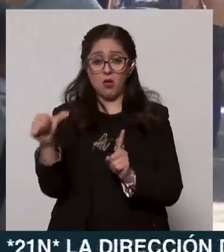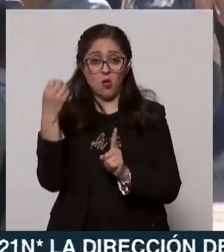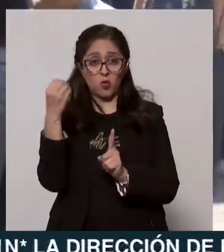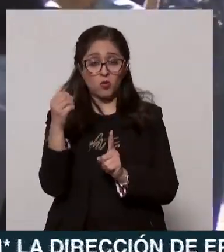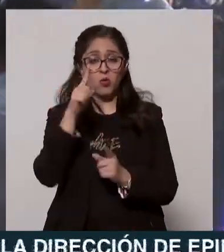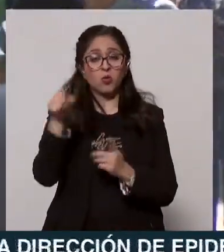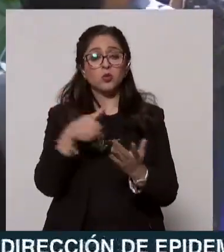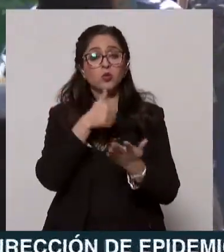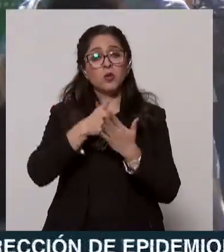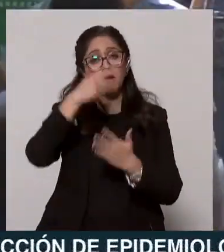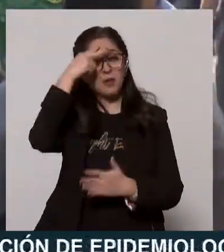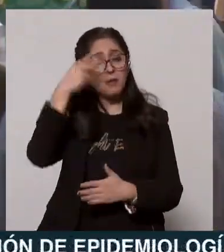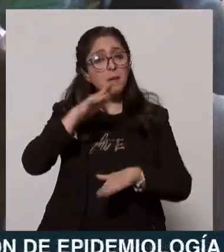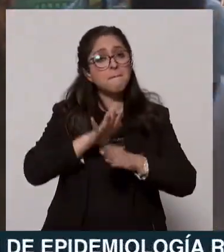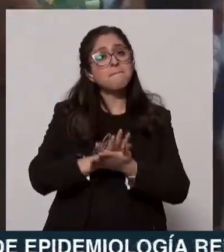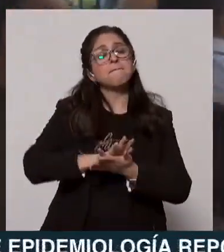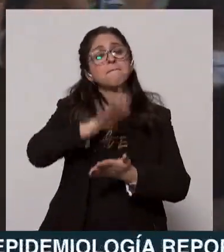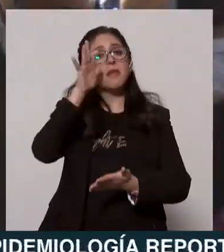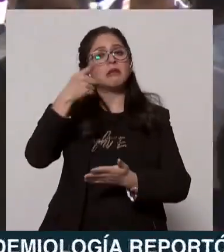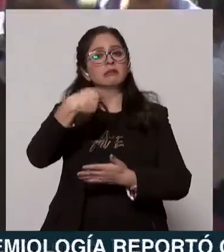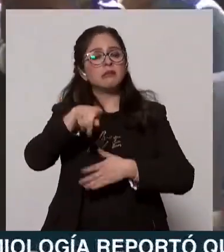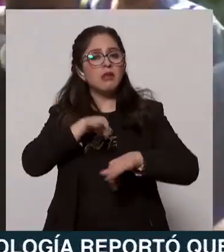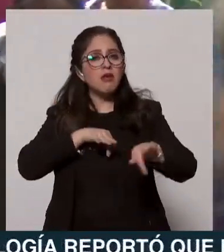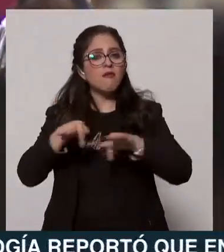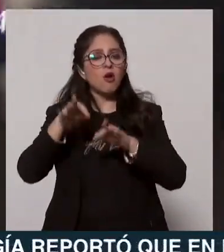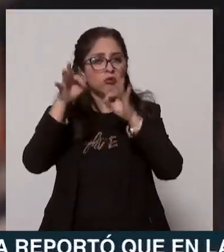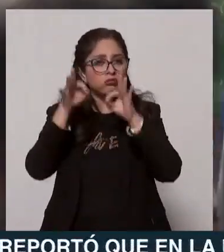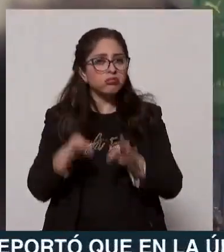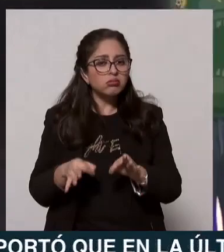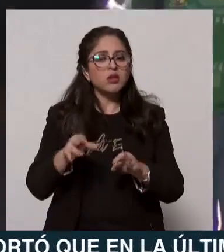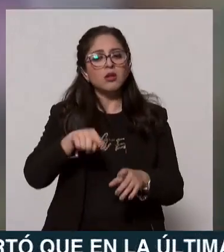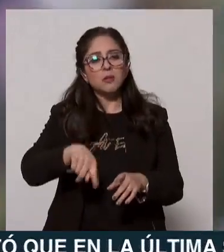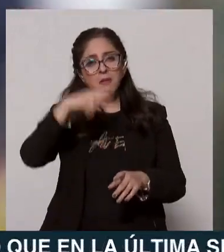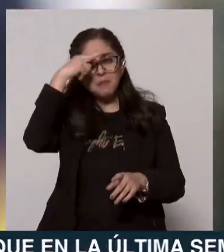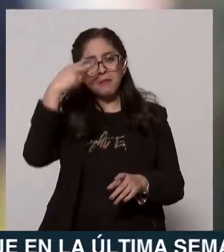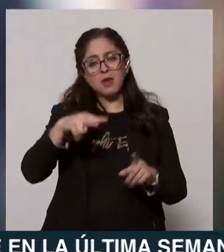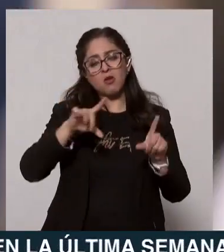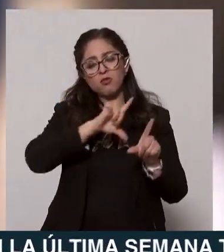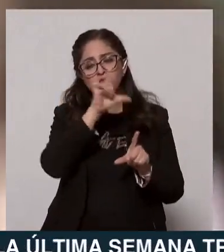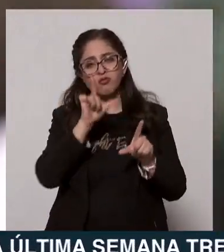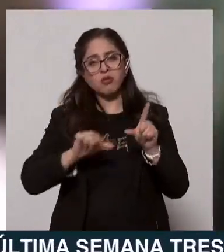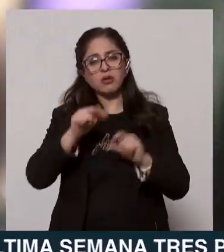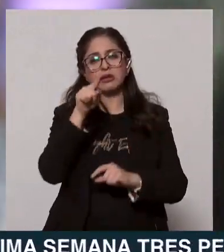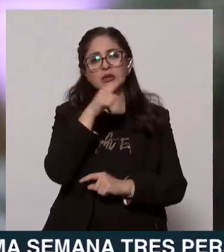entidad con mayor crecimiento en el número de empleos formales en toda la República, con